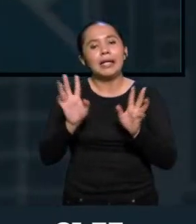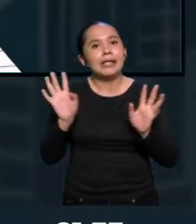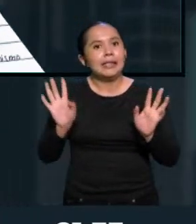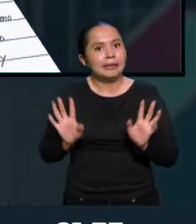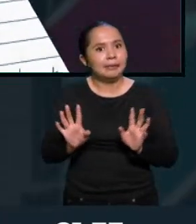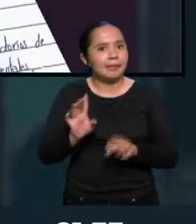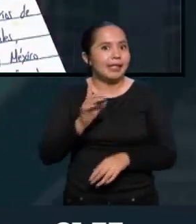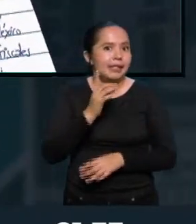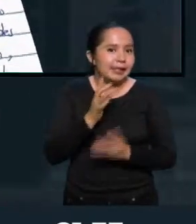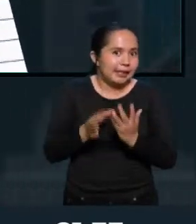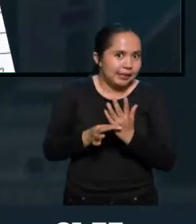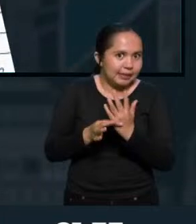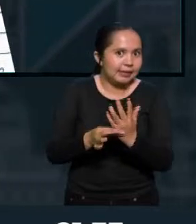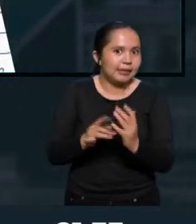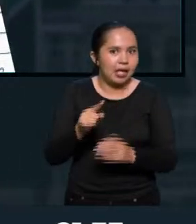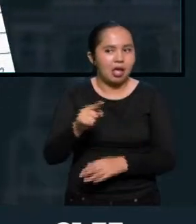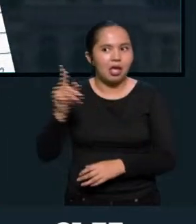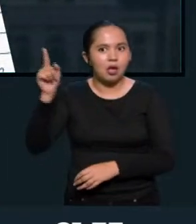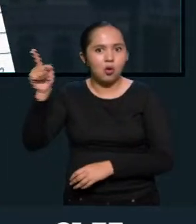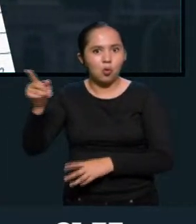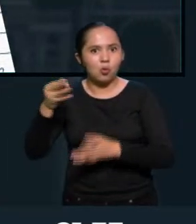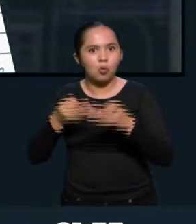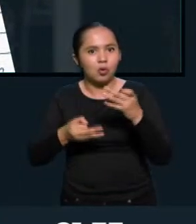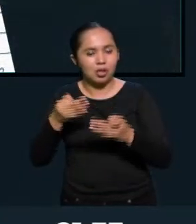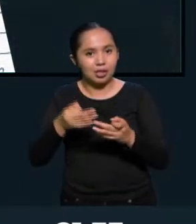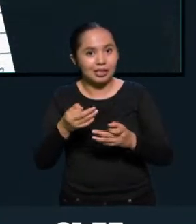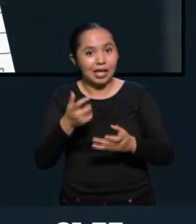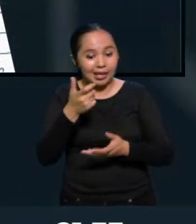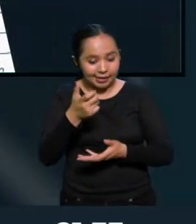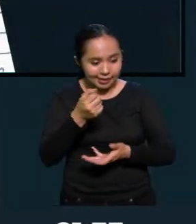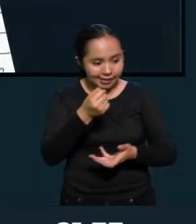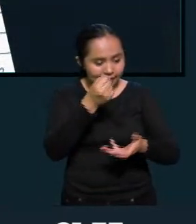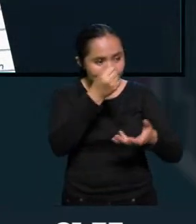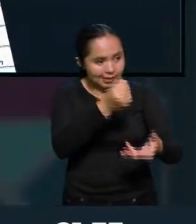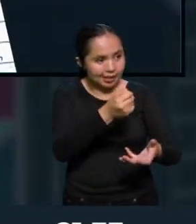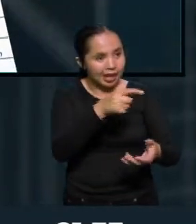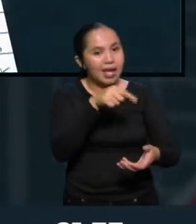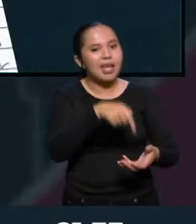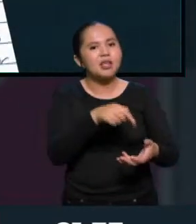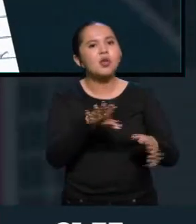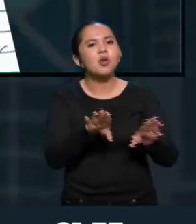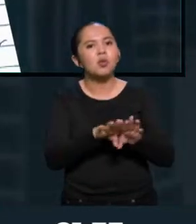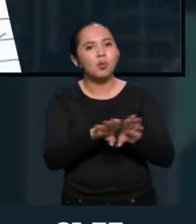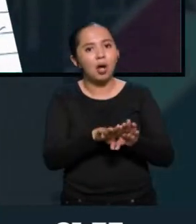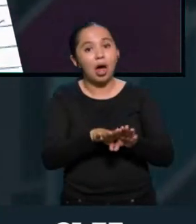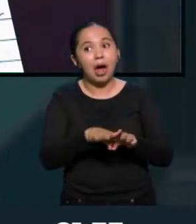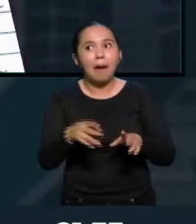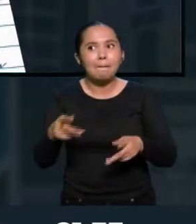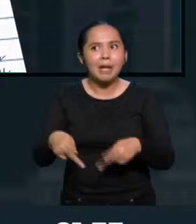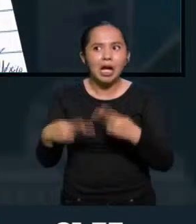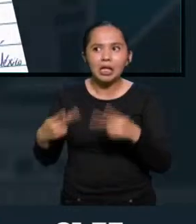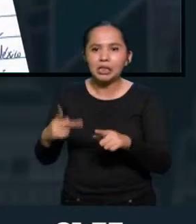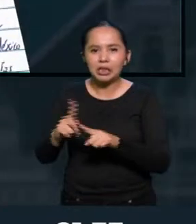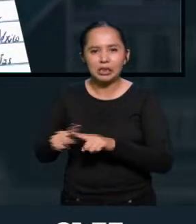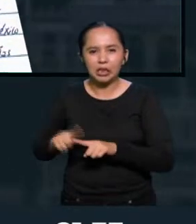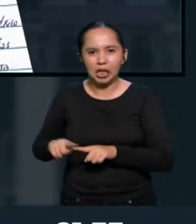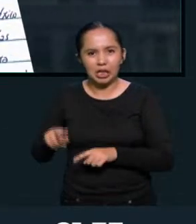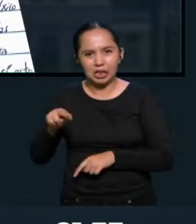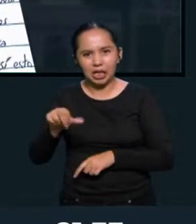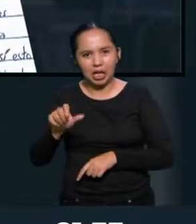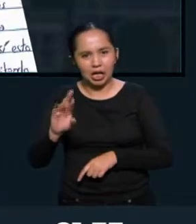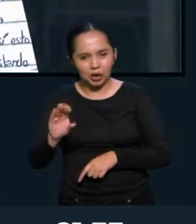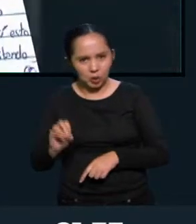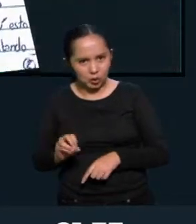supuestamente un juez ya determinó que todo el dinero que él posee no fue producto del narcotráfico, cuando me parece que valdría la